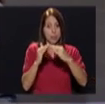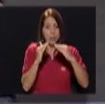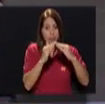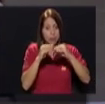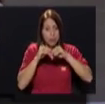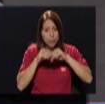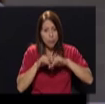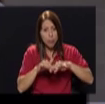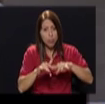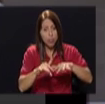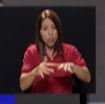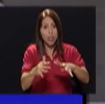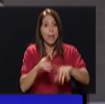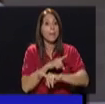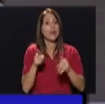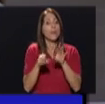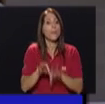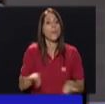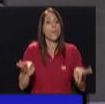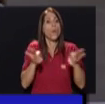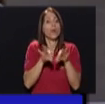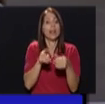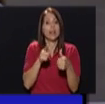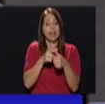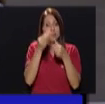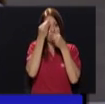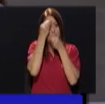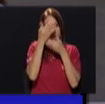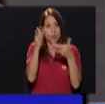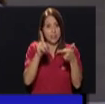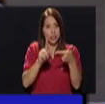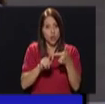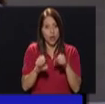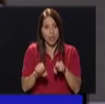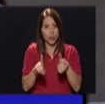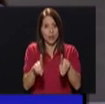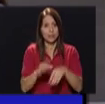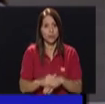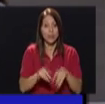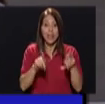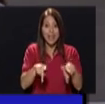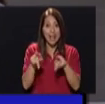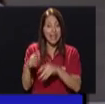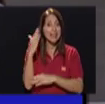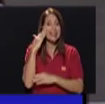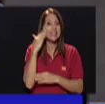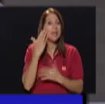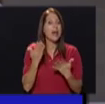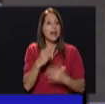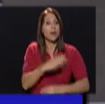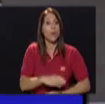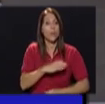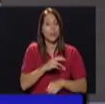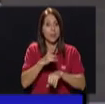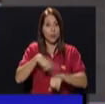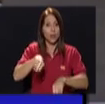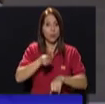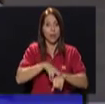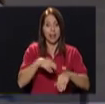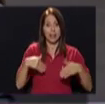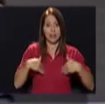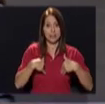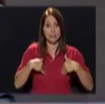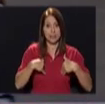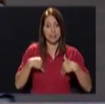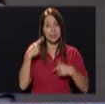es una cuestión, para mi punto, la primer clave es información y educación, que la gente sepa, tenga información además sobre el comportamiento natural